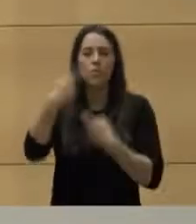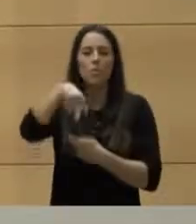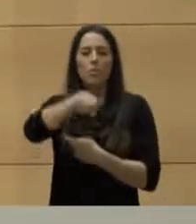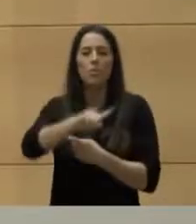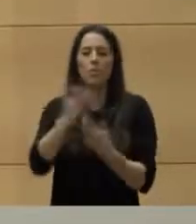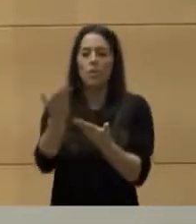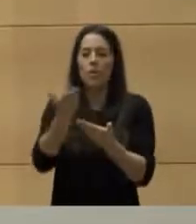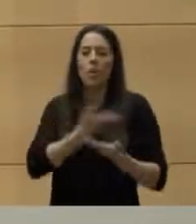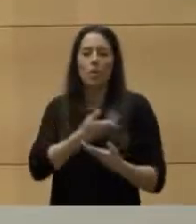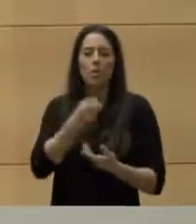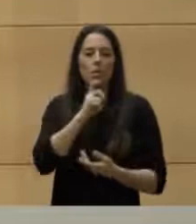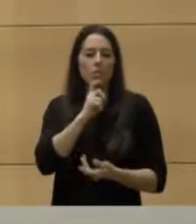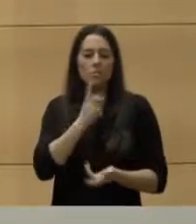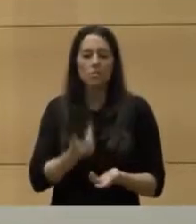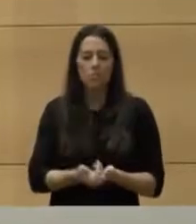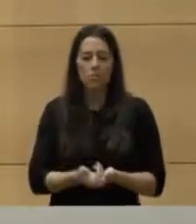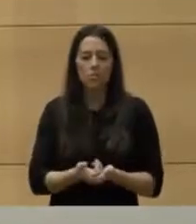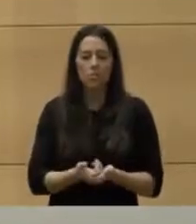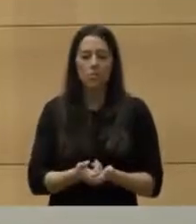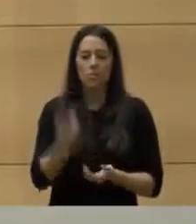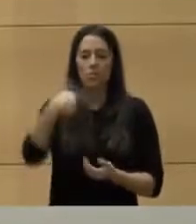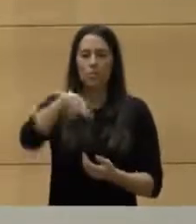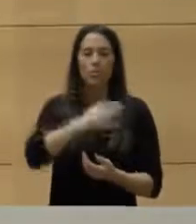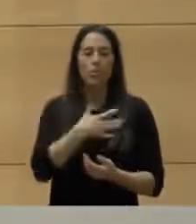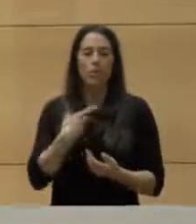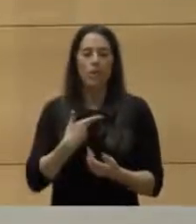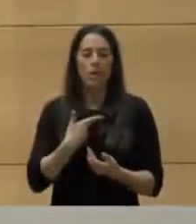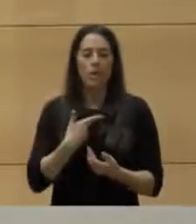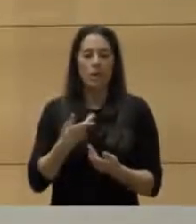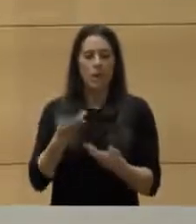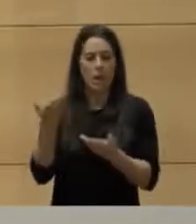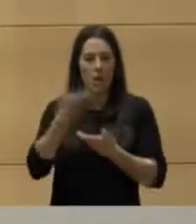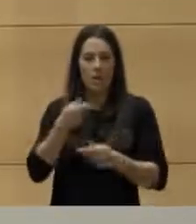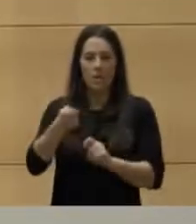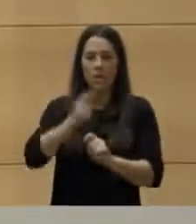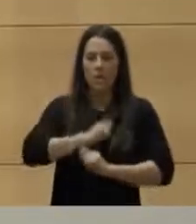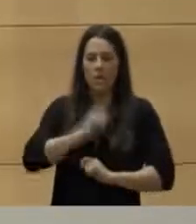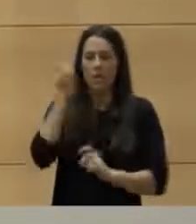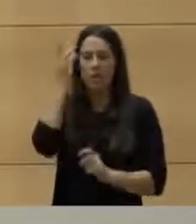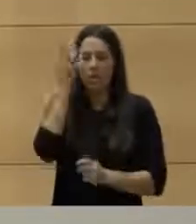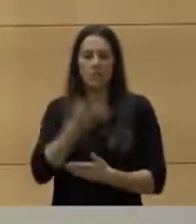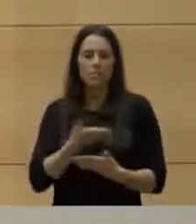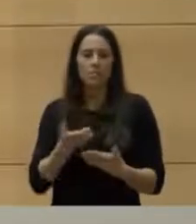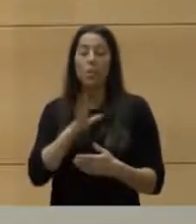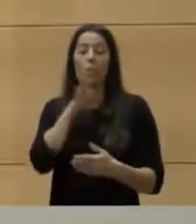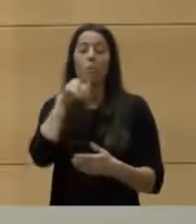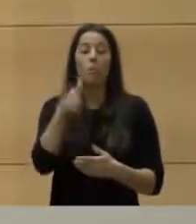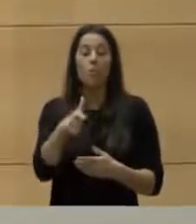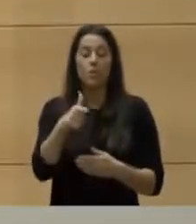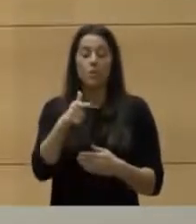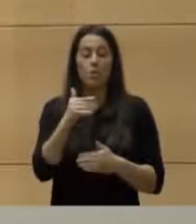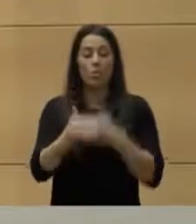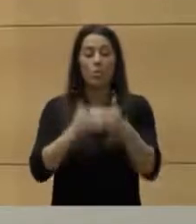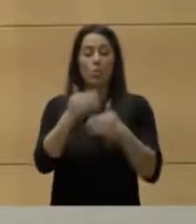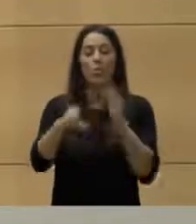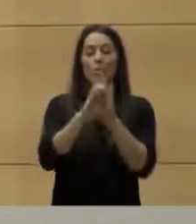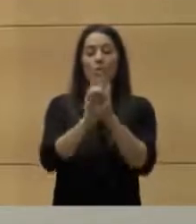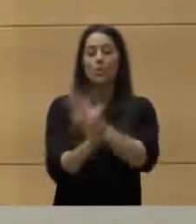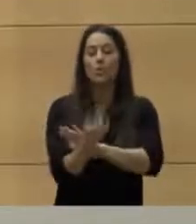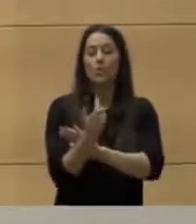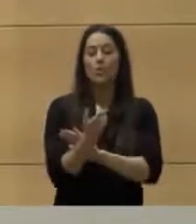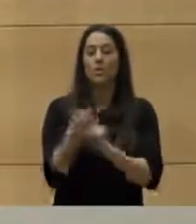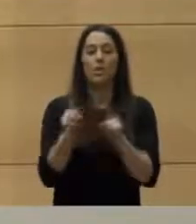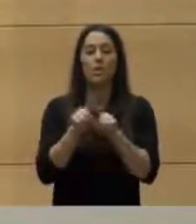ayuda? ¿Qué estáis dispuestos a ceder? Por eso el proceso constituyente, de mi punto de vista, es una convocatoria